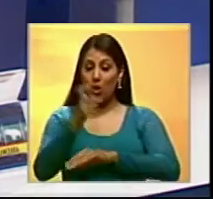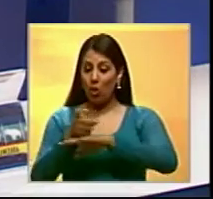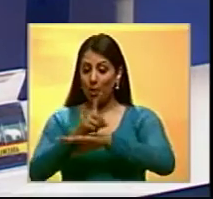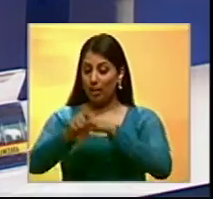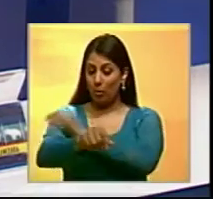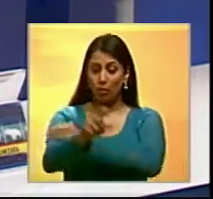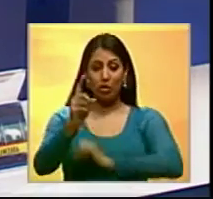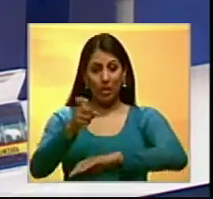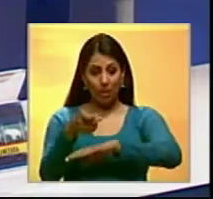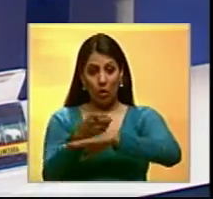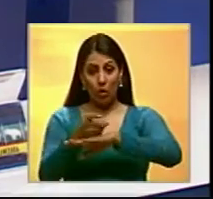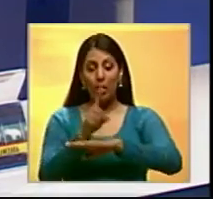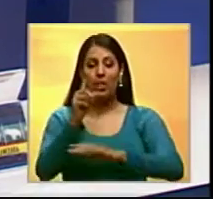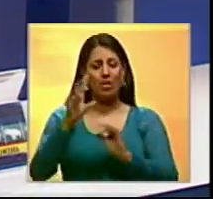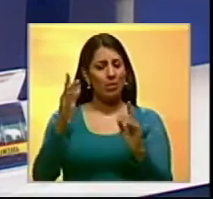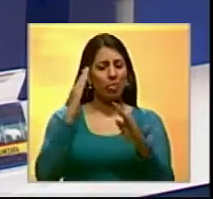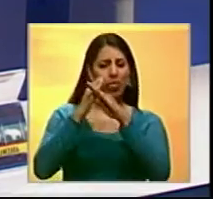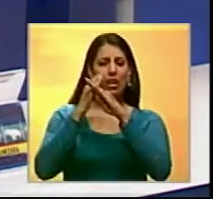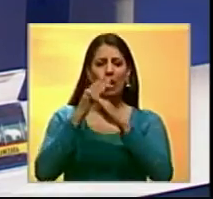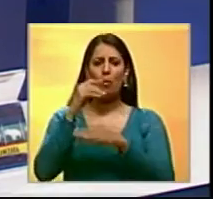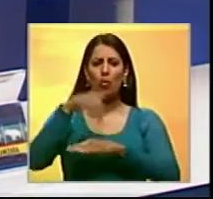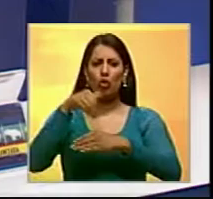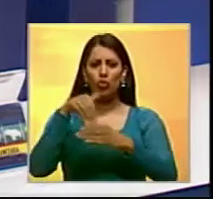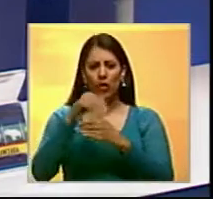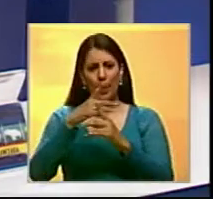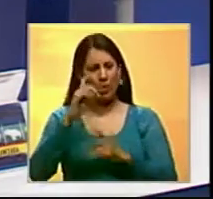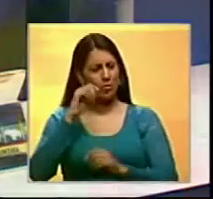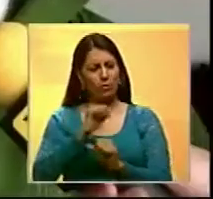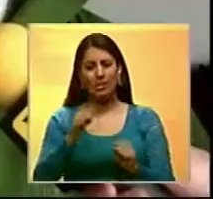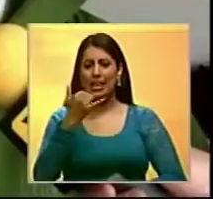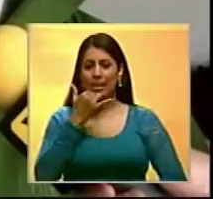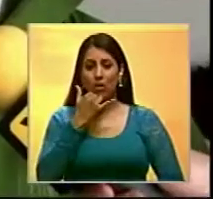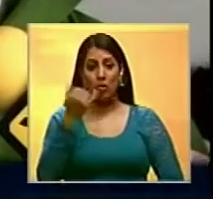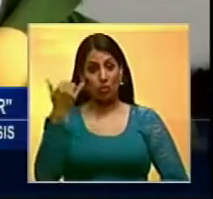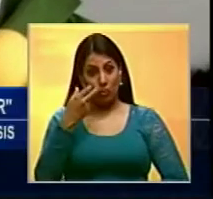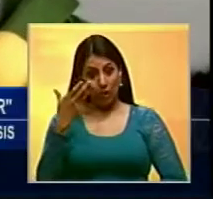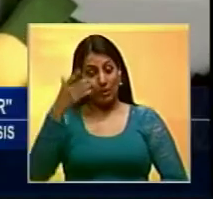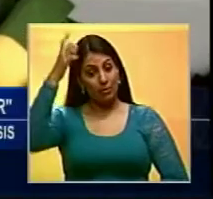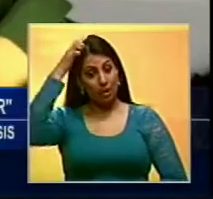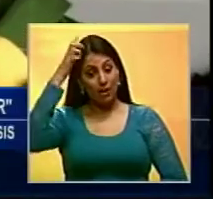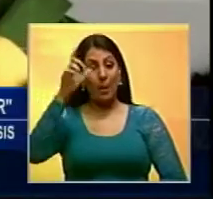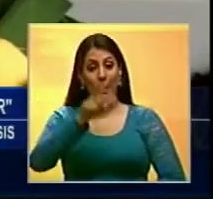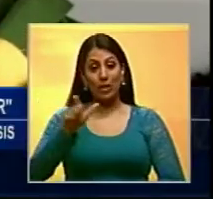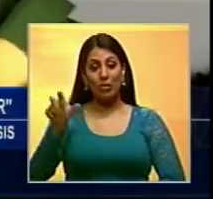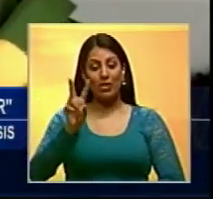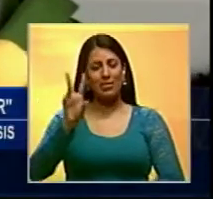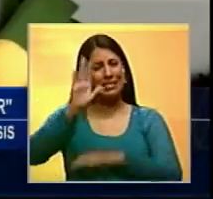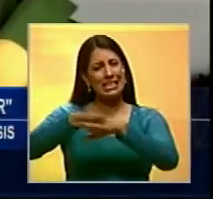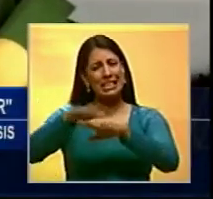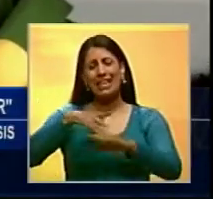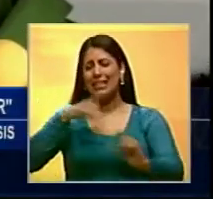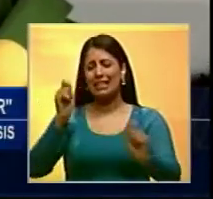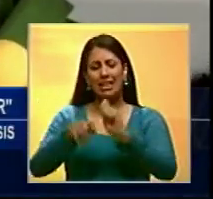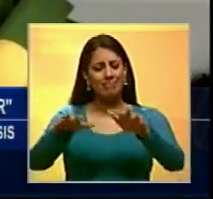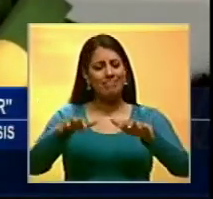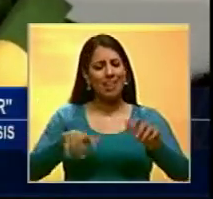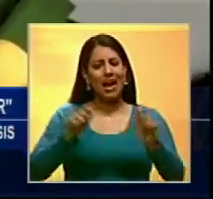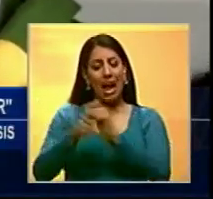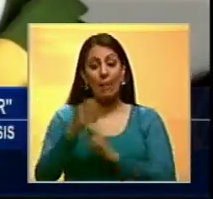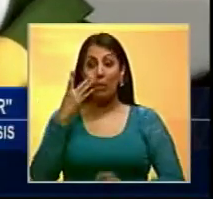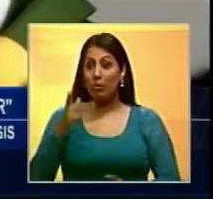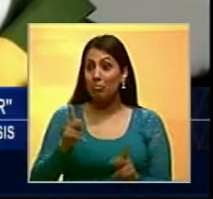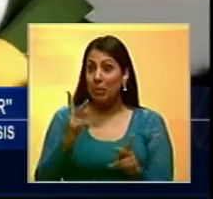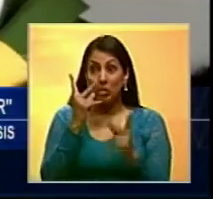oposición se bloquea la opción de realizar un referéndum revocatorio. Urosa Sabino señaló que los venezolanos claman por un cambio y si no se les